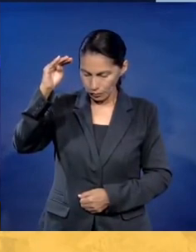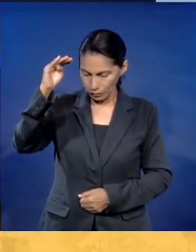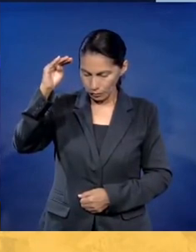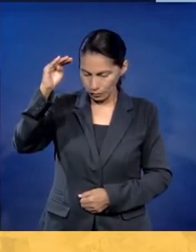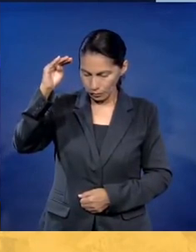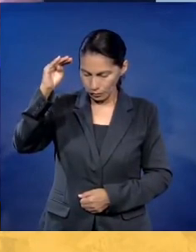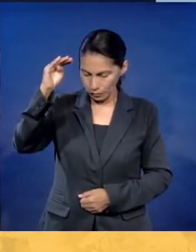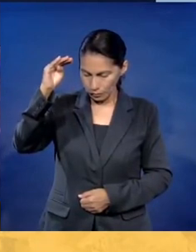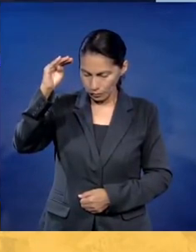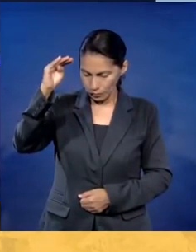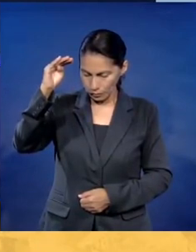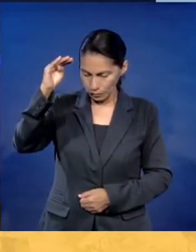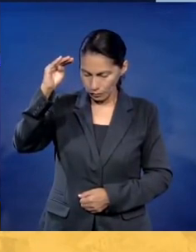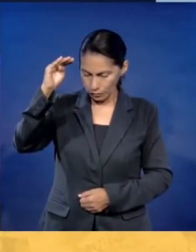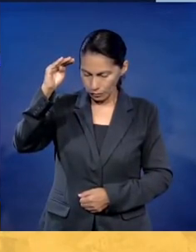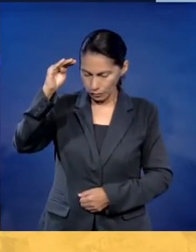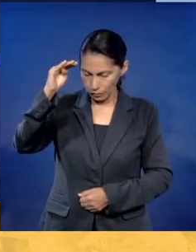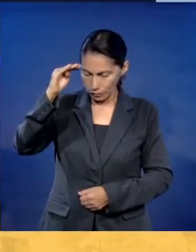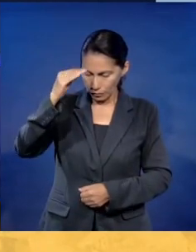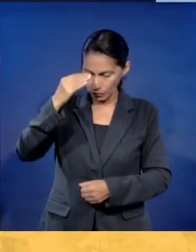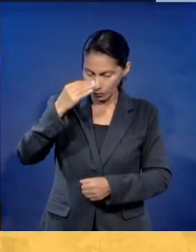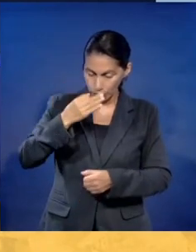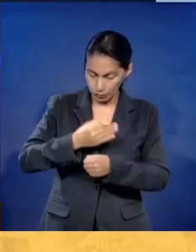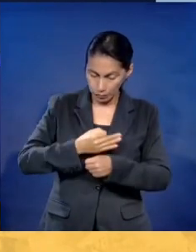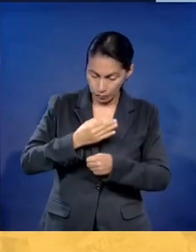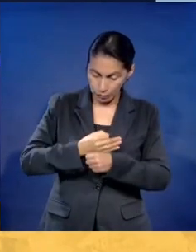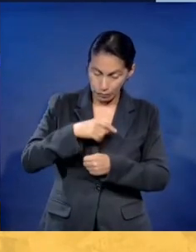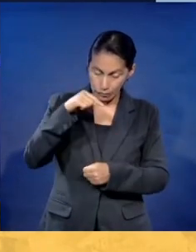aquí Estamos solteros y casados